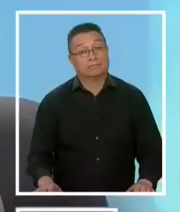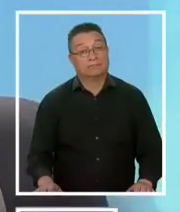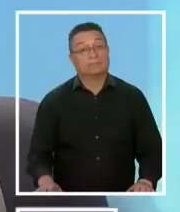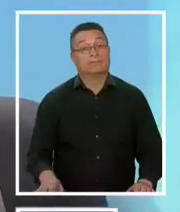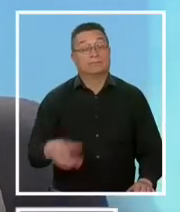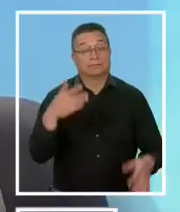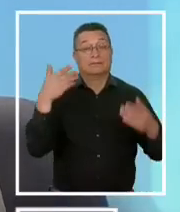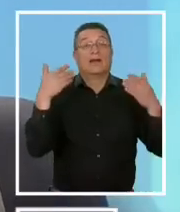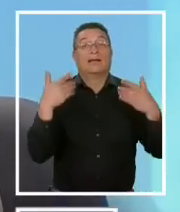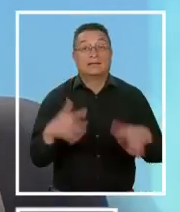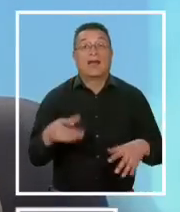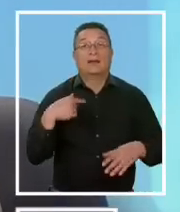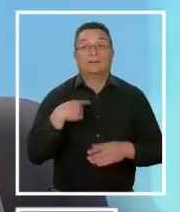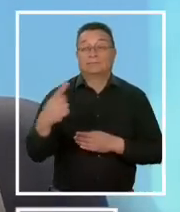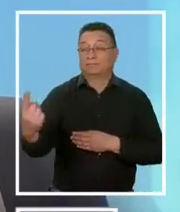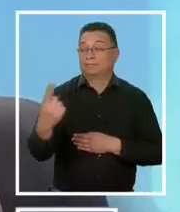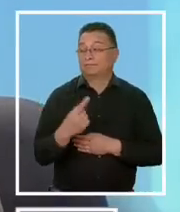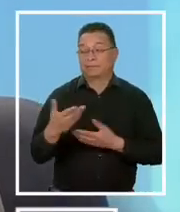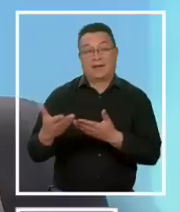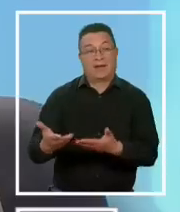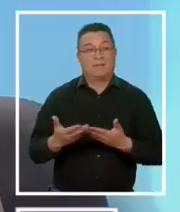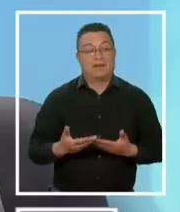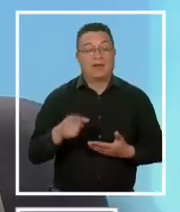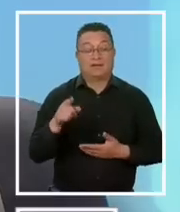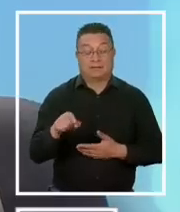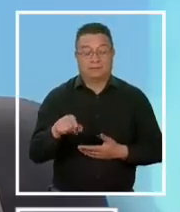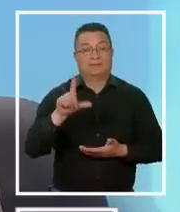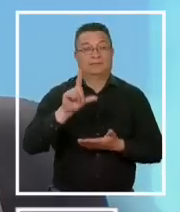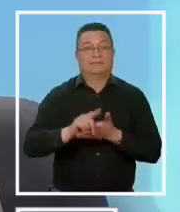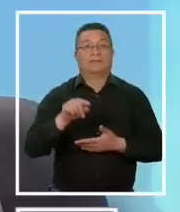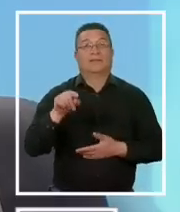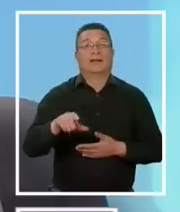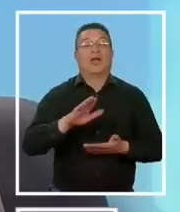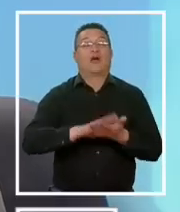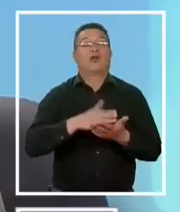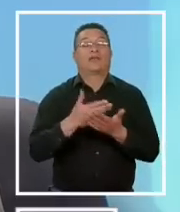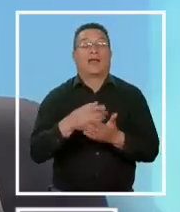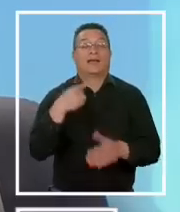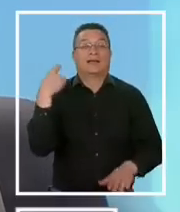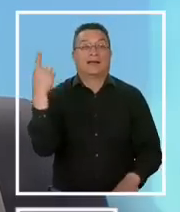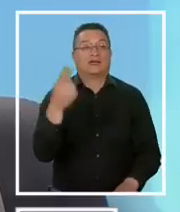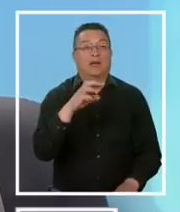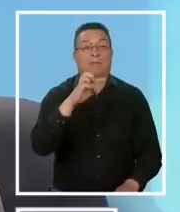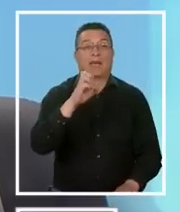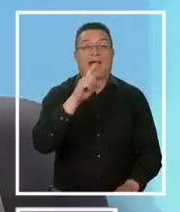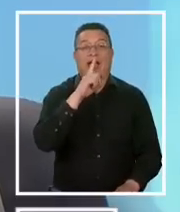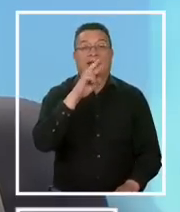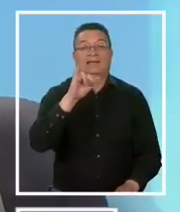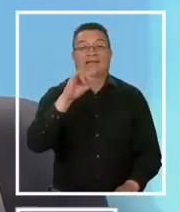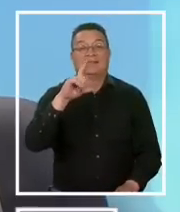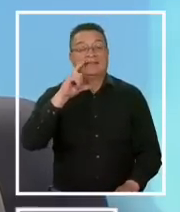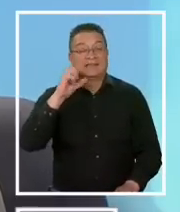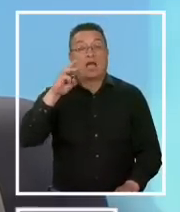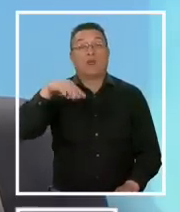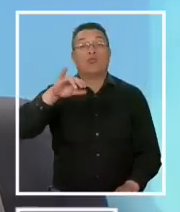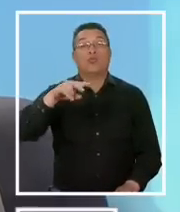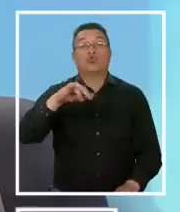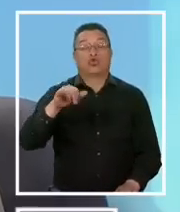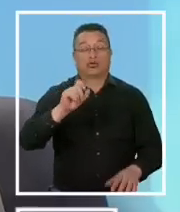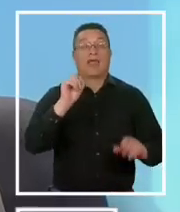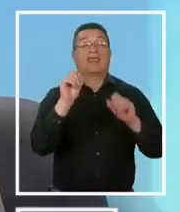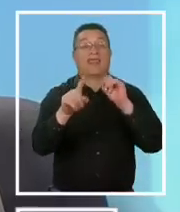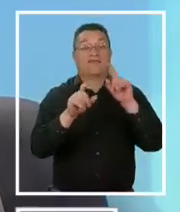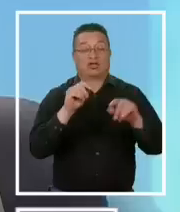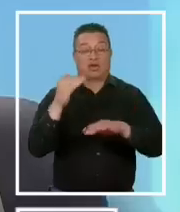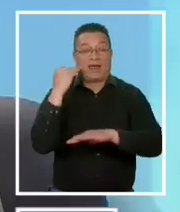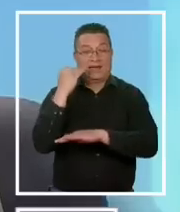estamos ya con nuestra invitada sentada en los estudios aquí de estado nacional Patricia Muñoz actual defensora